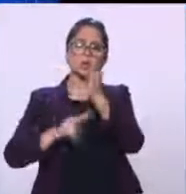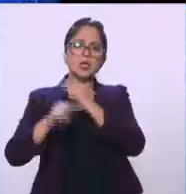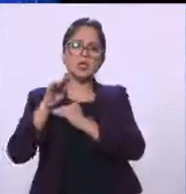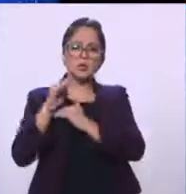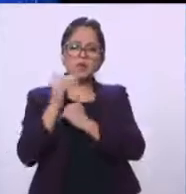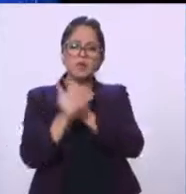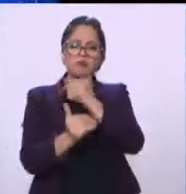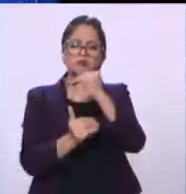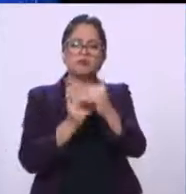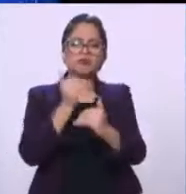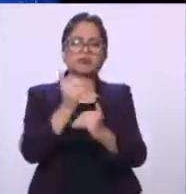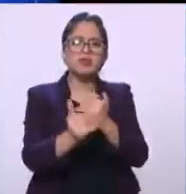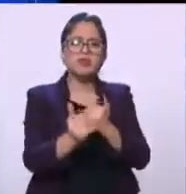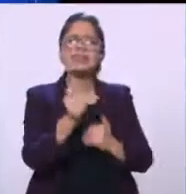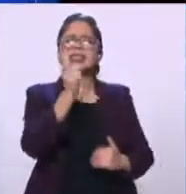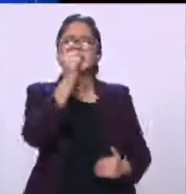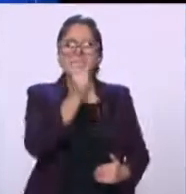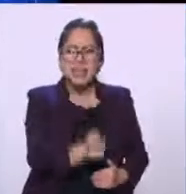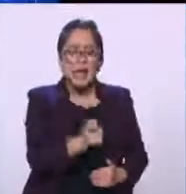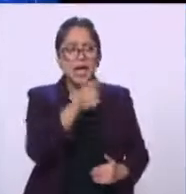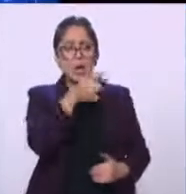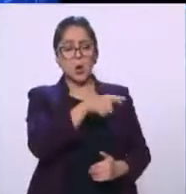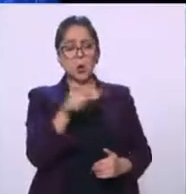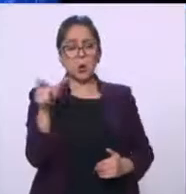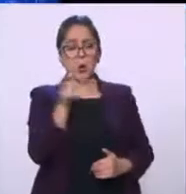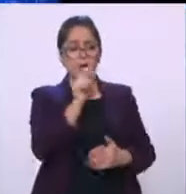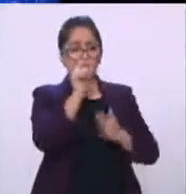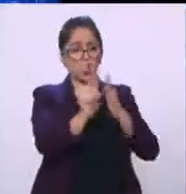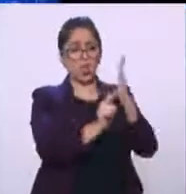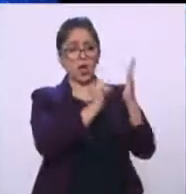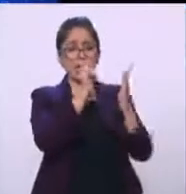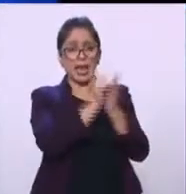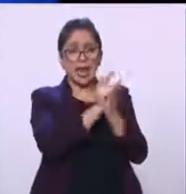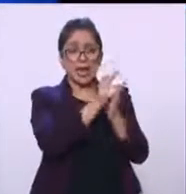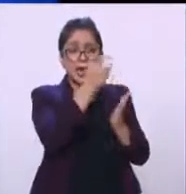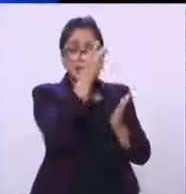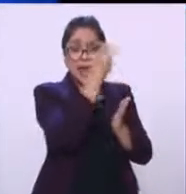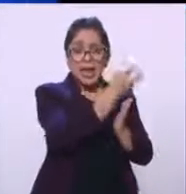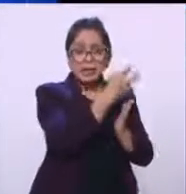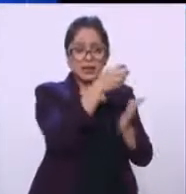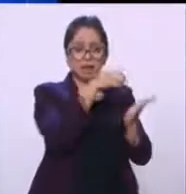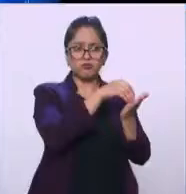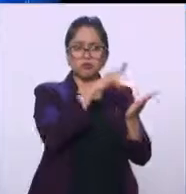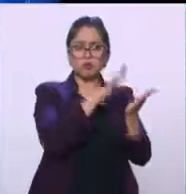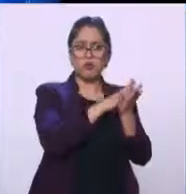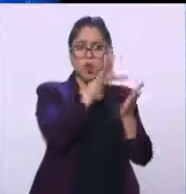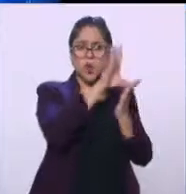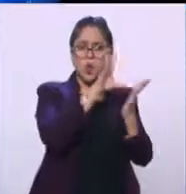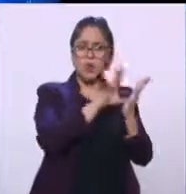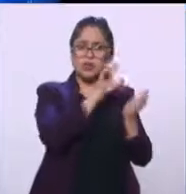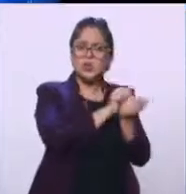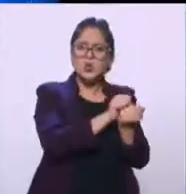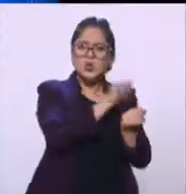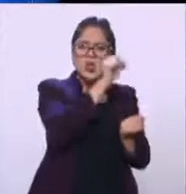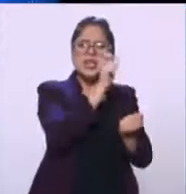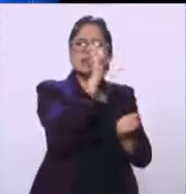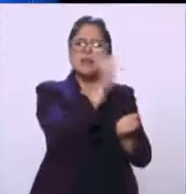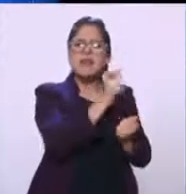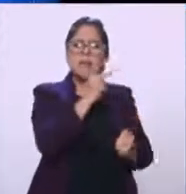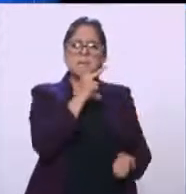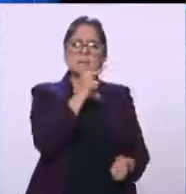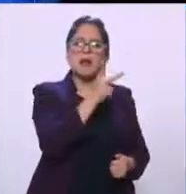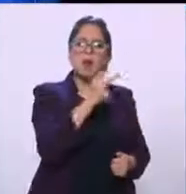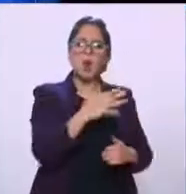era a partir del momento en que entrara en vigor esa reforma constitucional para considerar a la corrupción como un delito